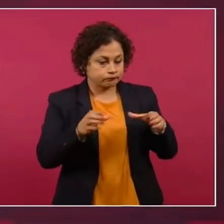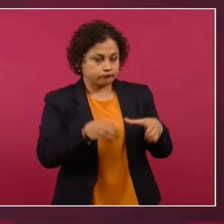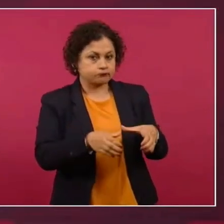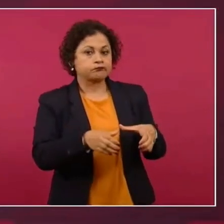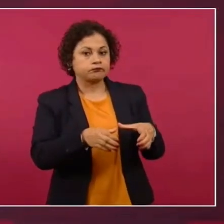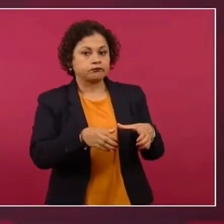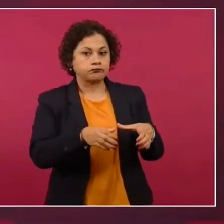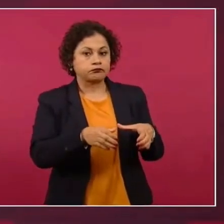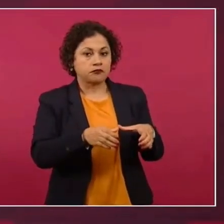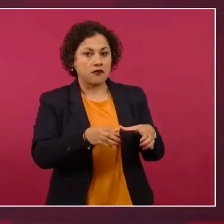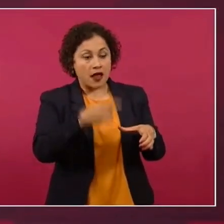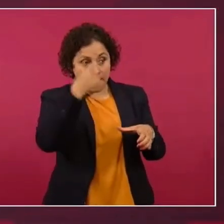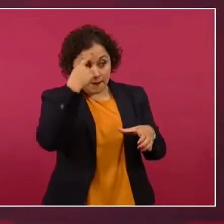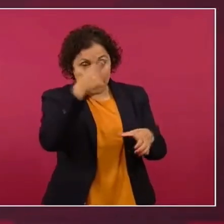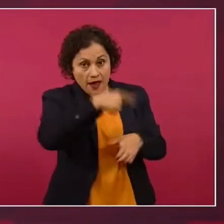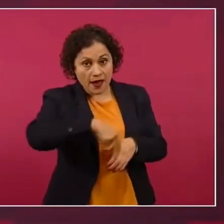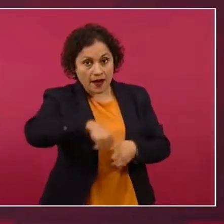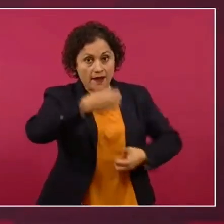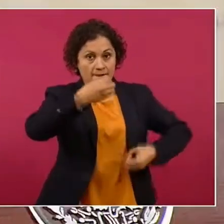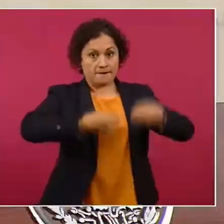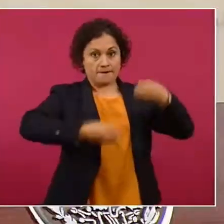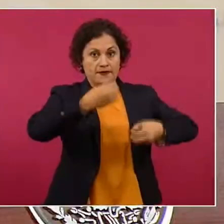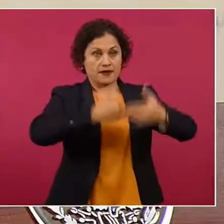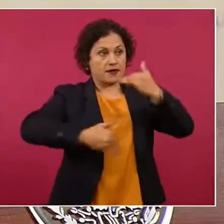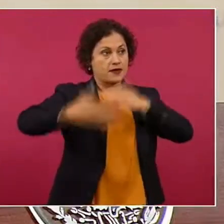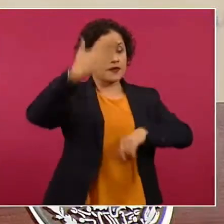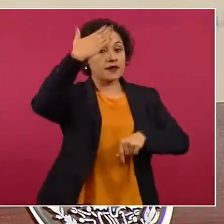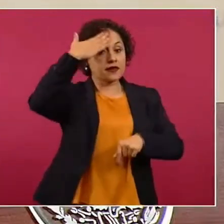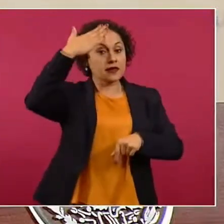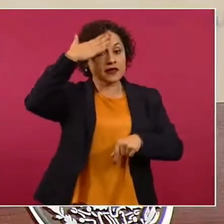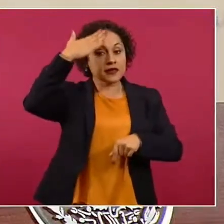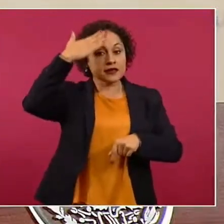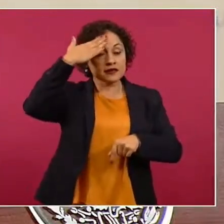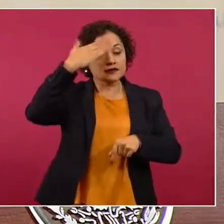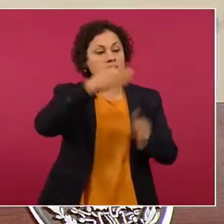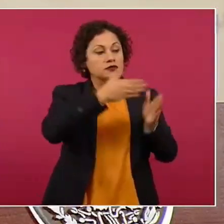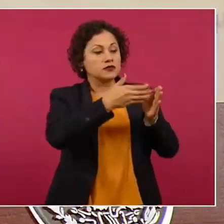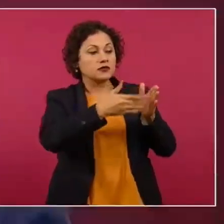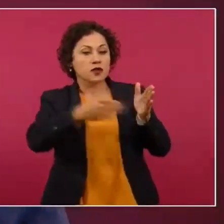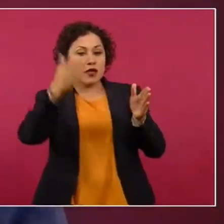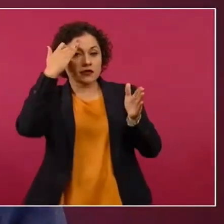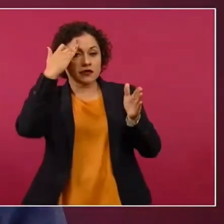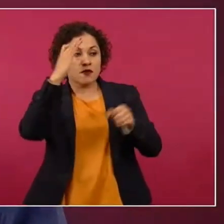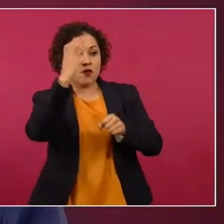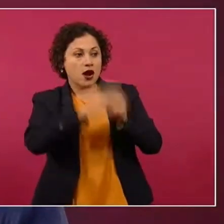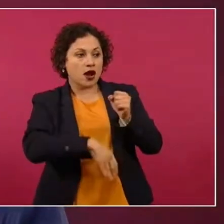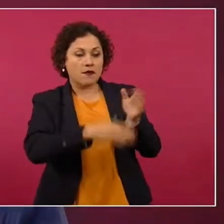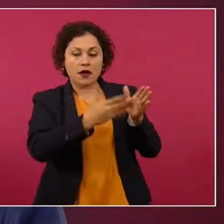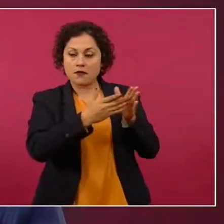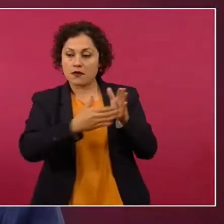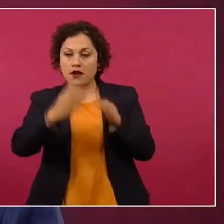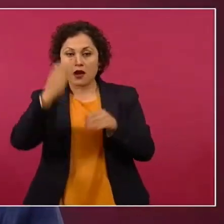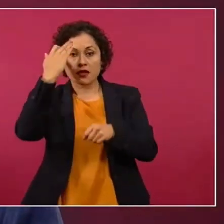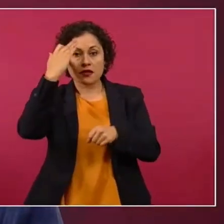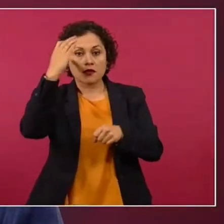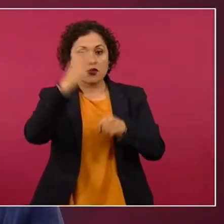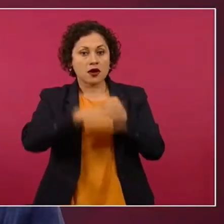para el cambio de ministros cuando se van venciendo sus tiempos, sus periodos.